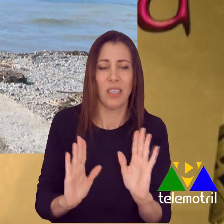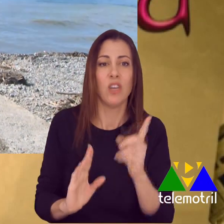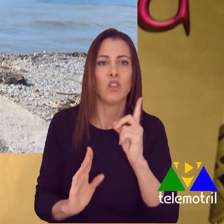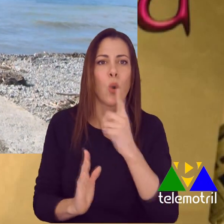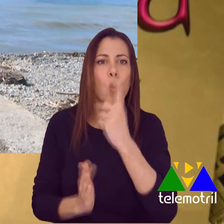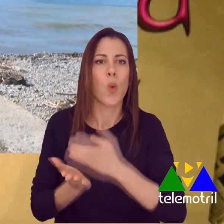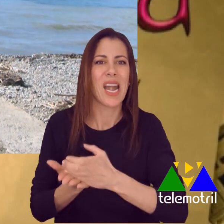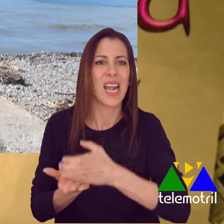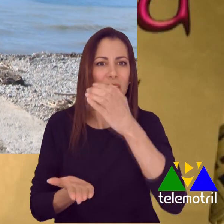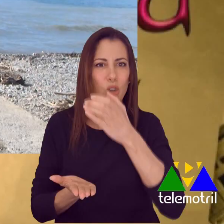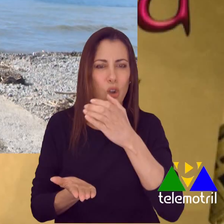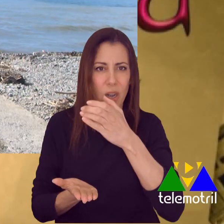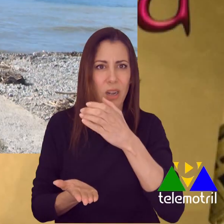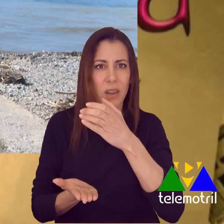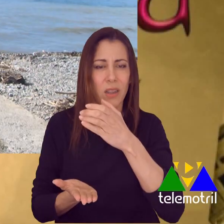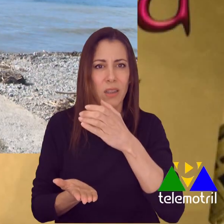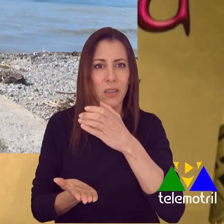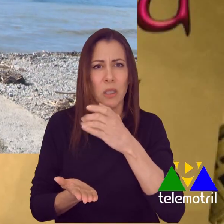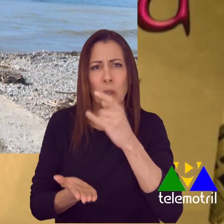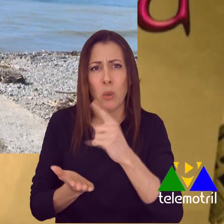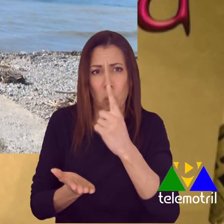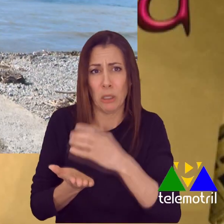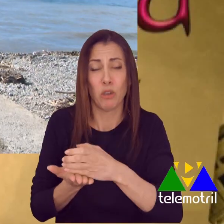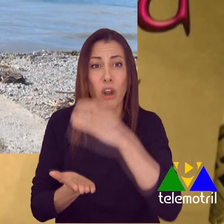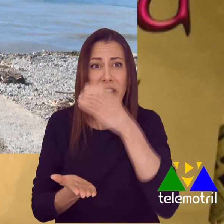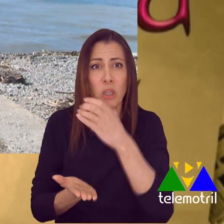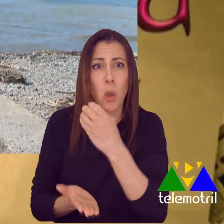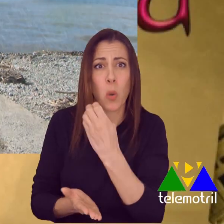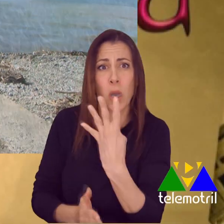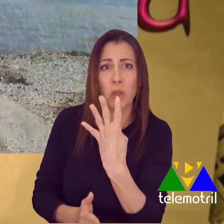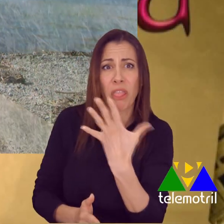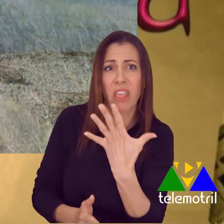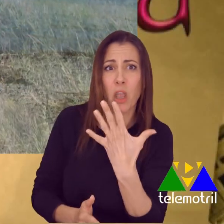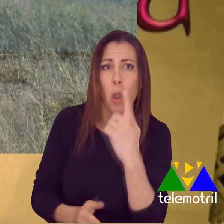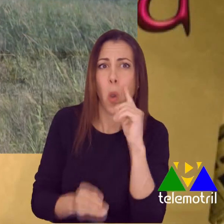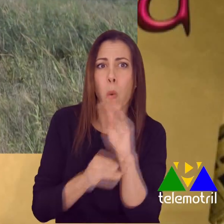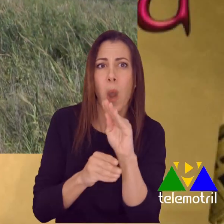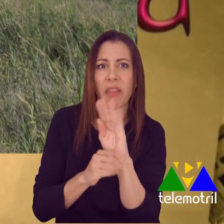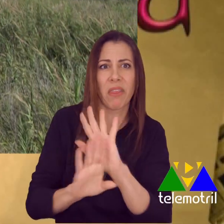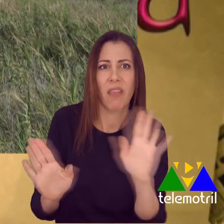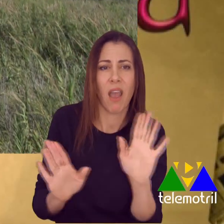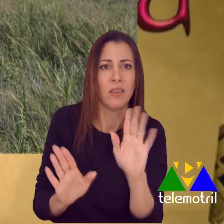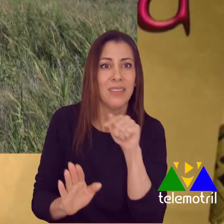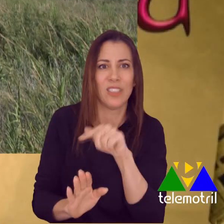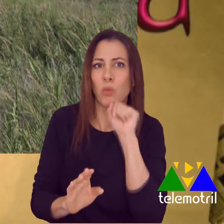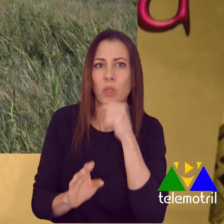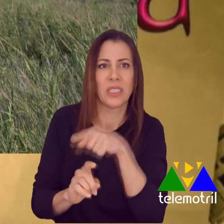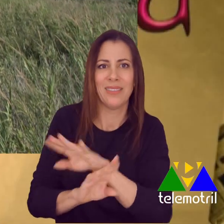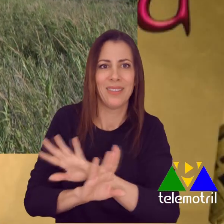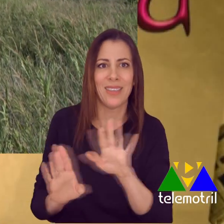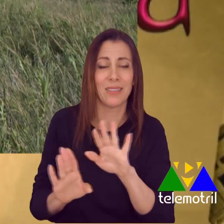torre, que había una torrecita con 4 o 5 guardias y eso era Motril, y que Motril no